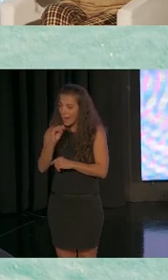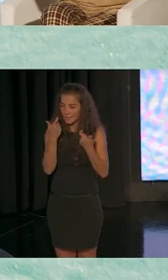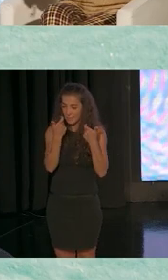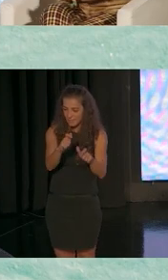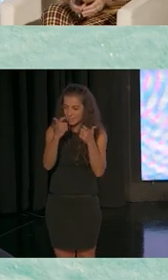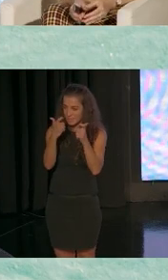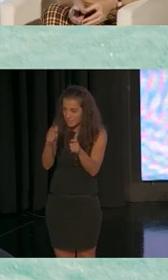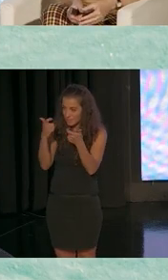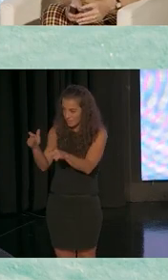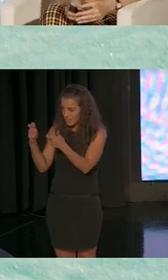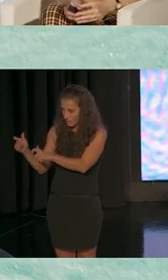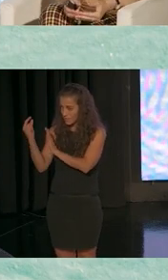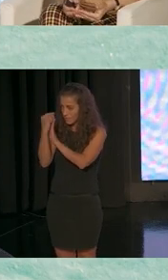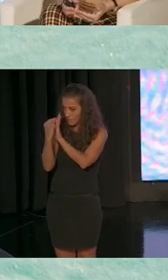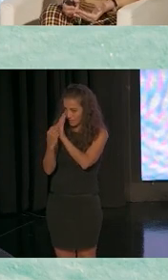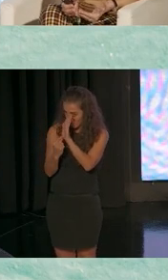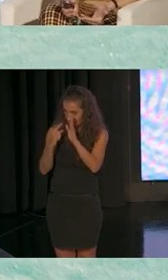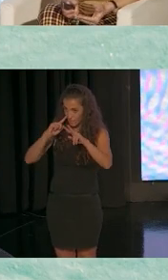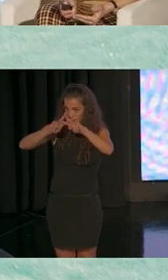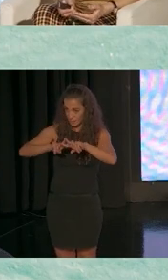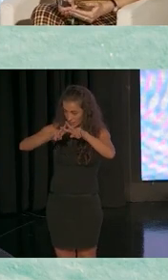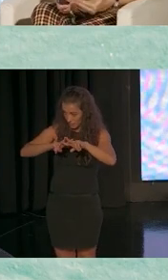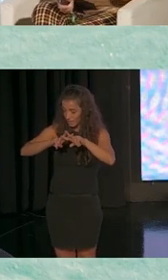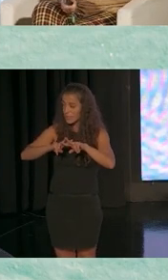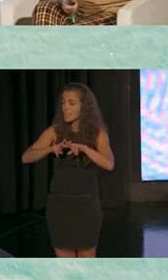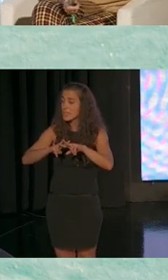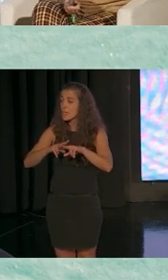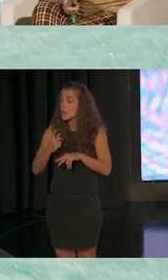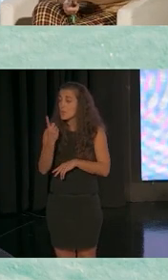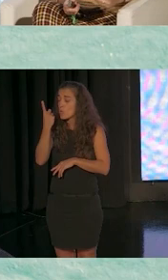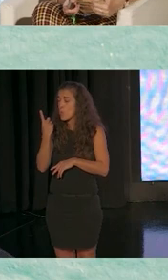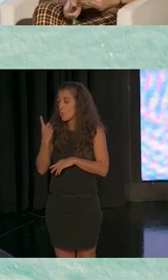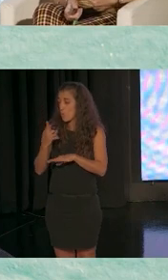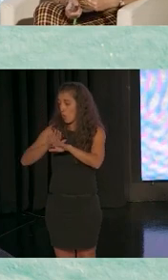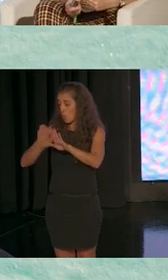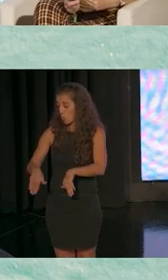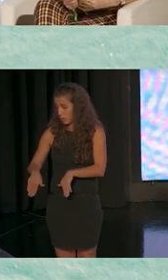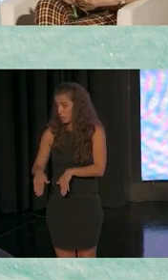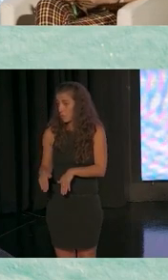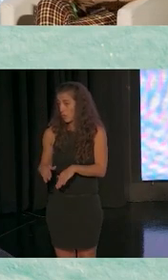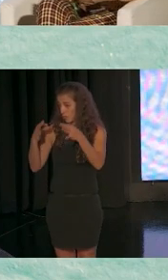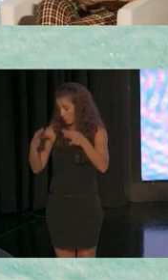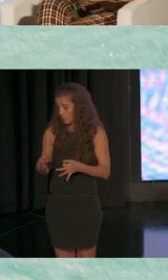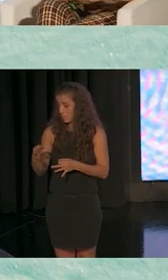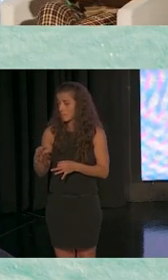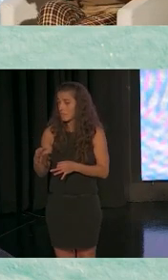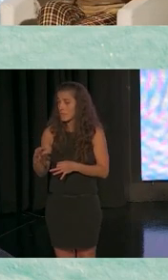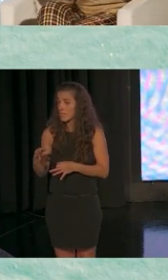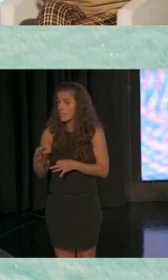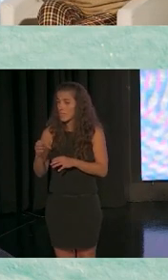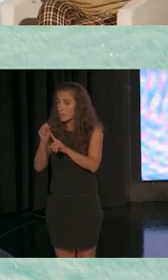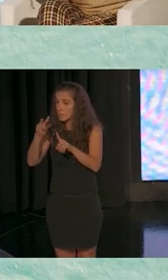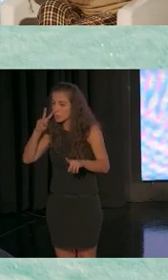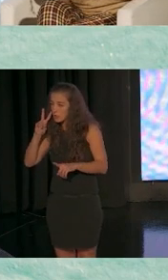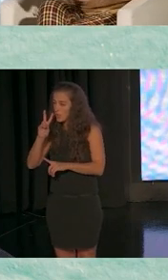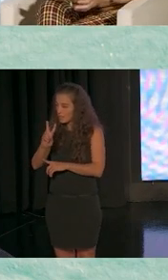de de indicadores siendo uno de ellos El el último precisamente eh una Nueva Visión o